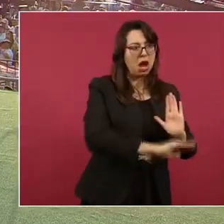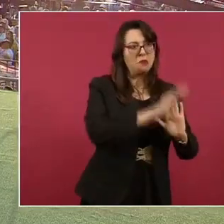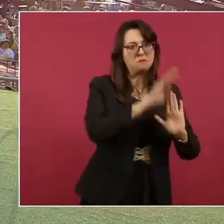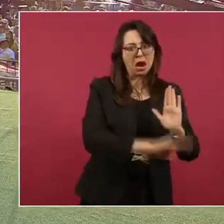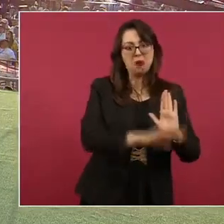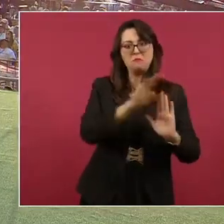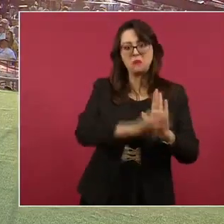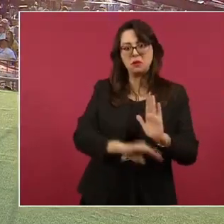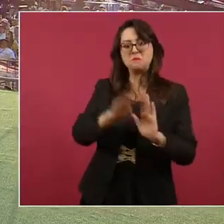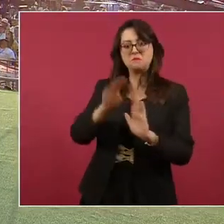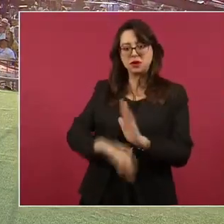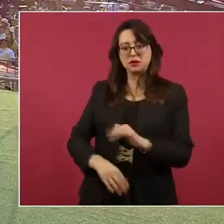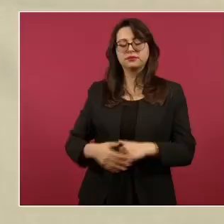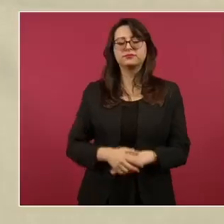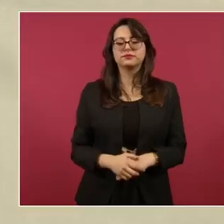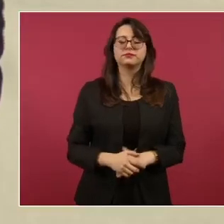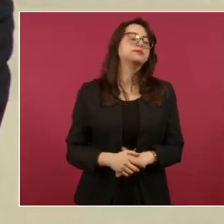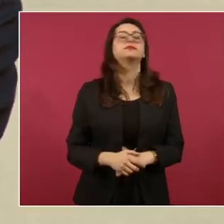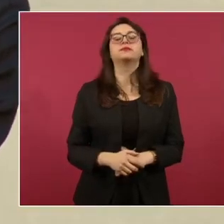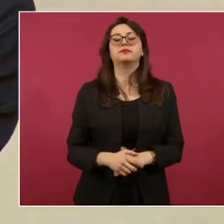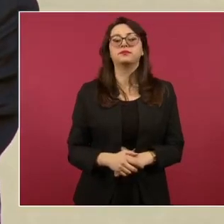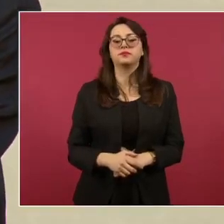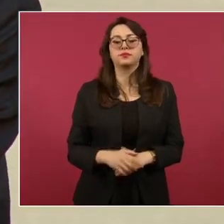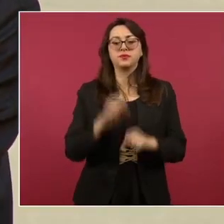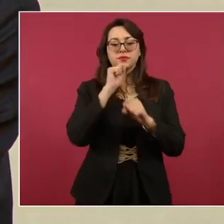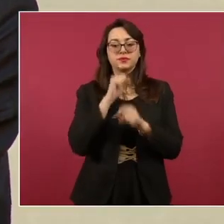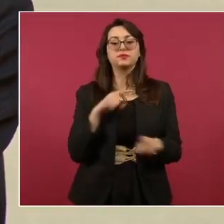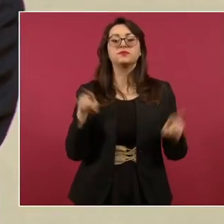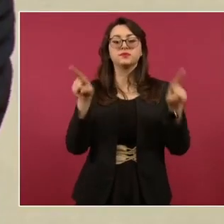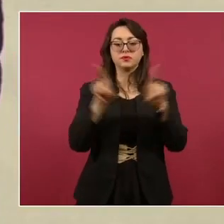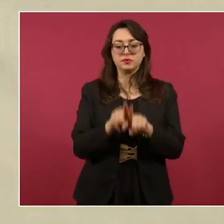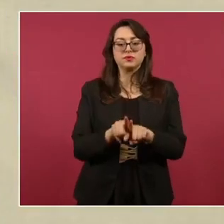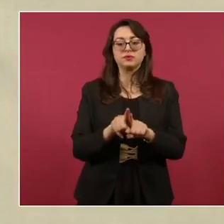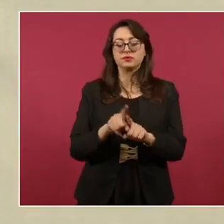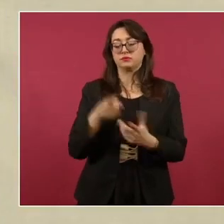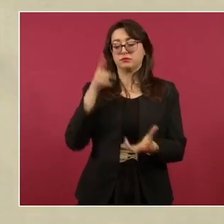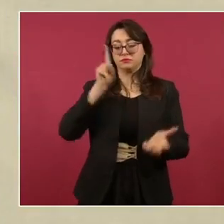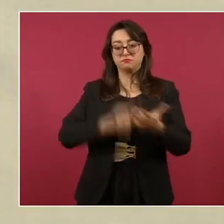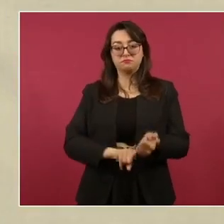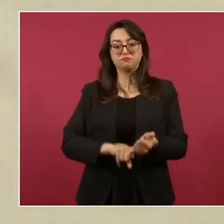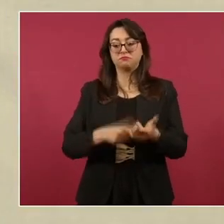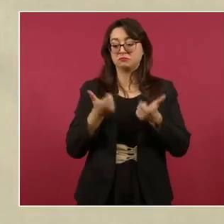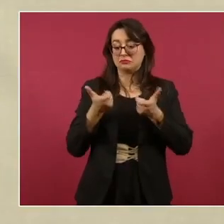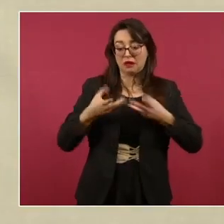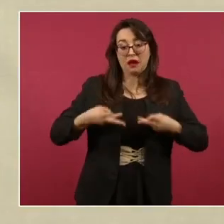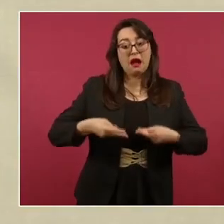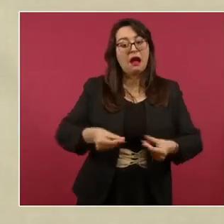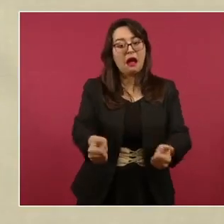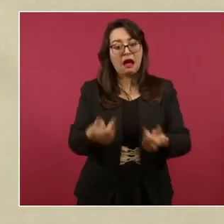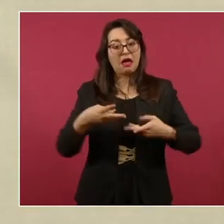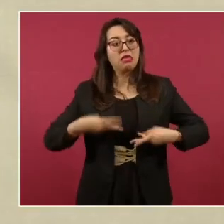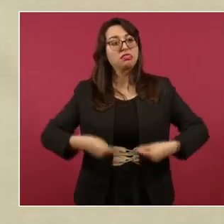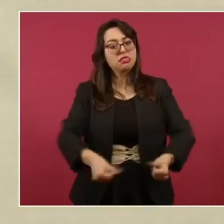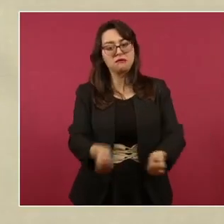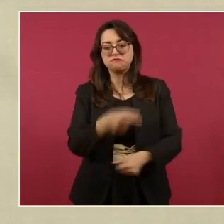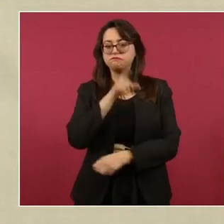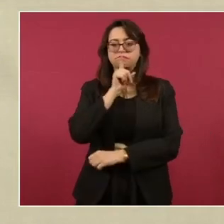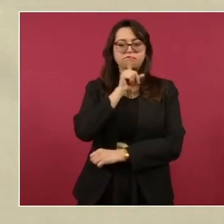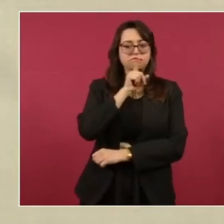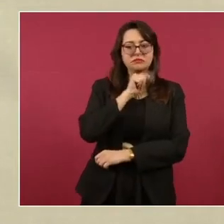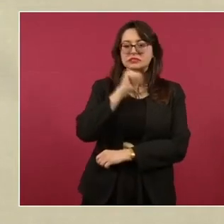Asimismo, los ahorros por no permitir la corrupción ni